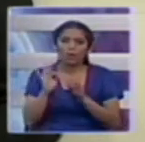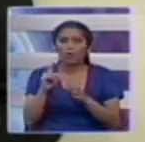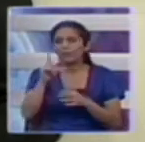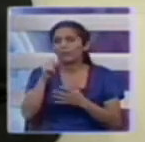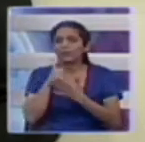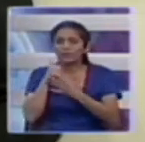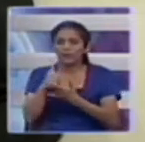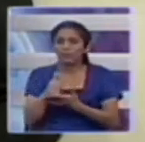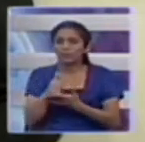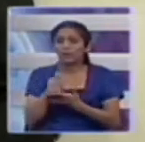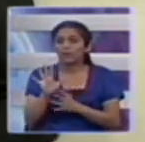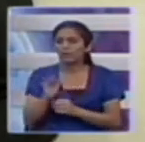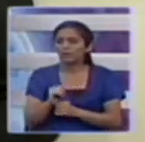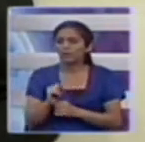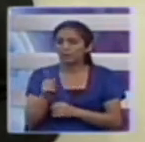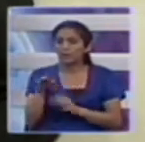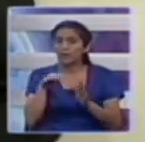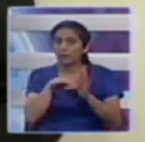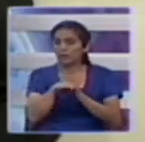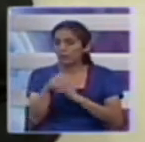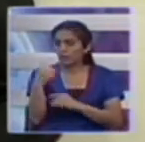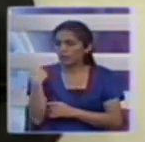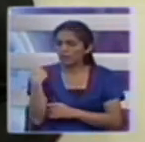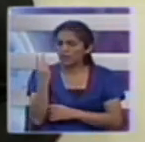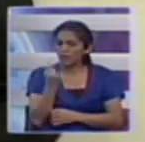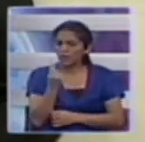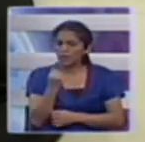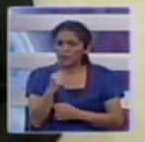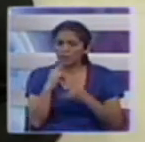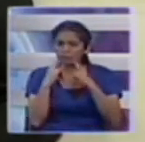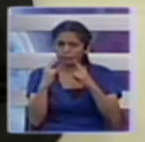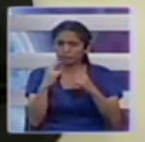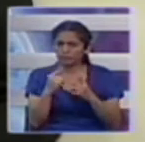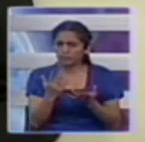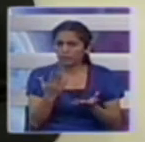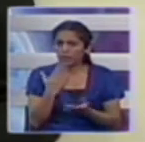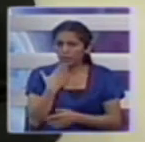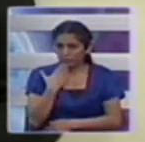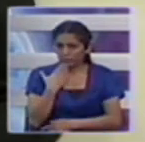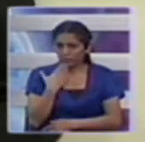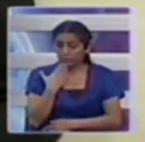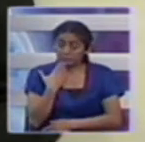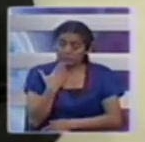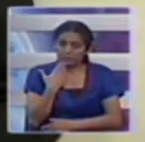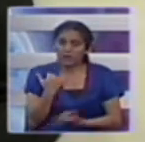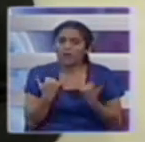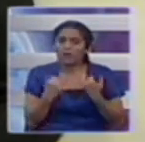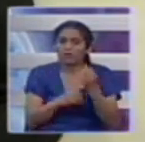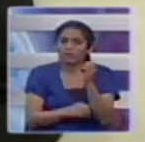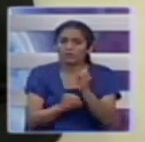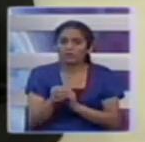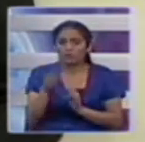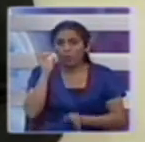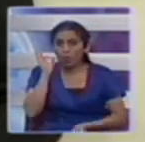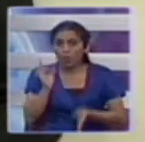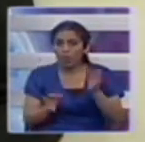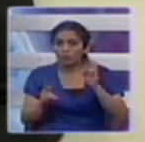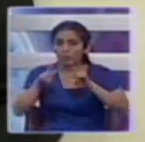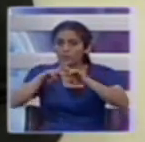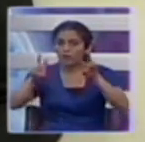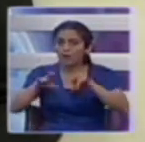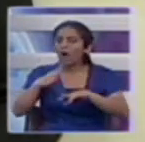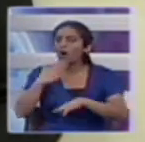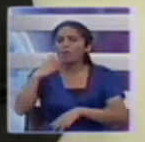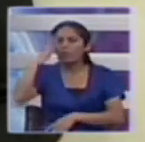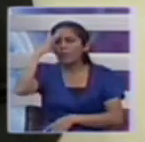por supuesto, por la justicia. Yo creo que es la justicia la que tiene que sacar las conclusiones y dar a conocer al país con sus investigaciones la verdad